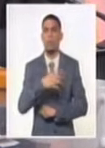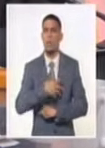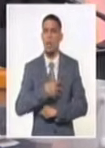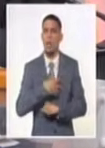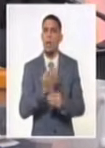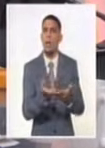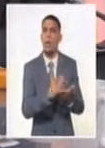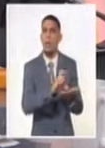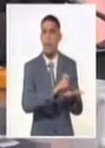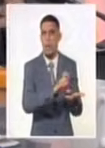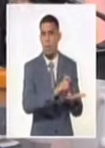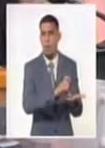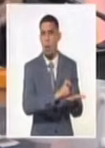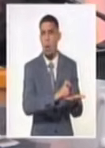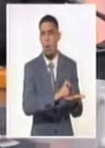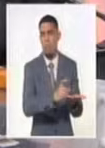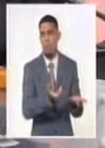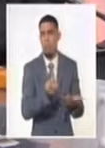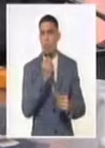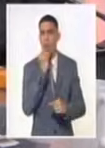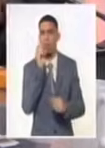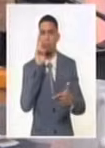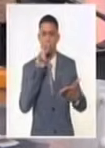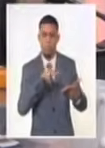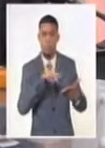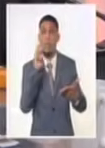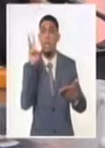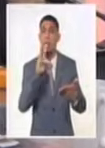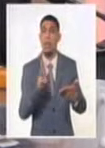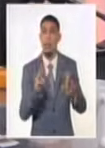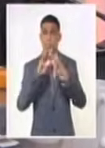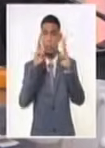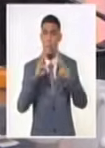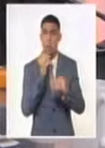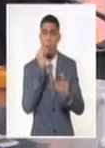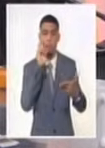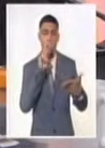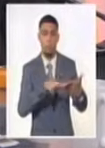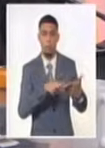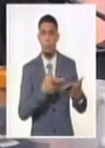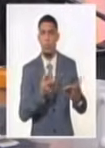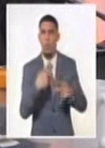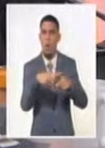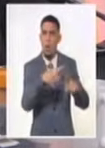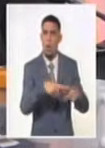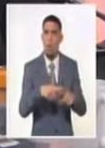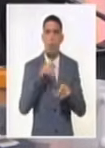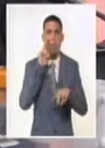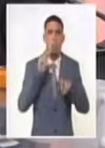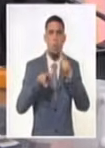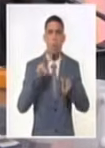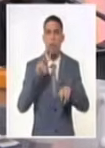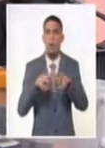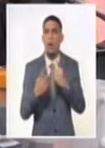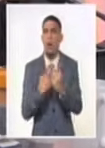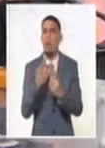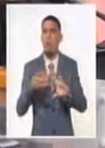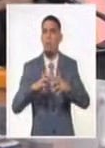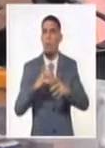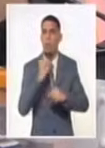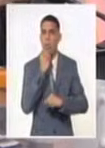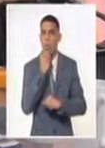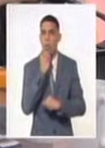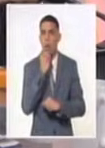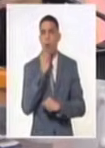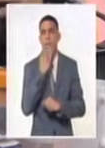directamente en la vía digital, y así otros han ido buscando soluciones, y además la potenciación,